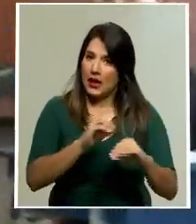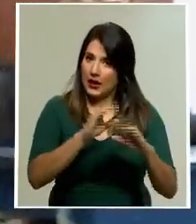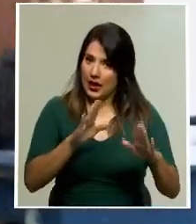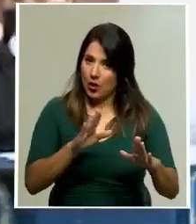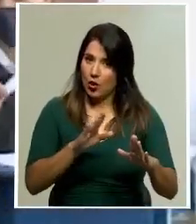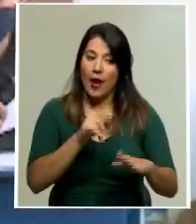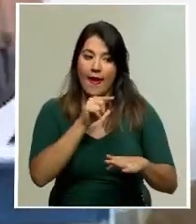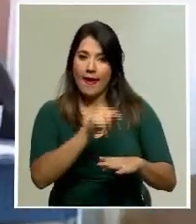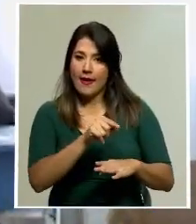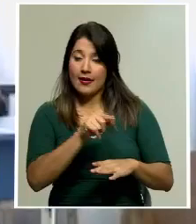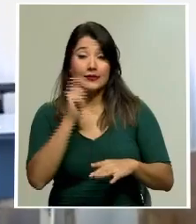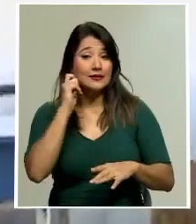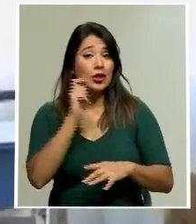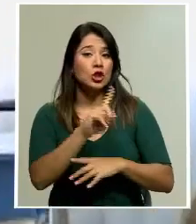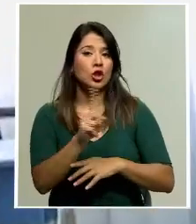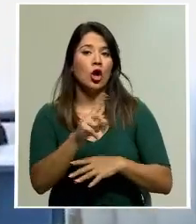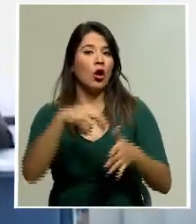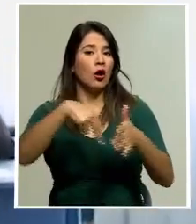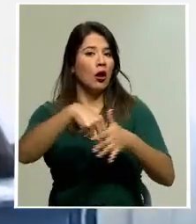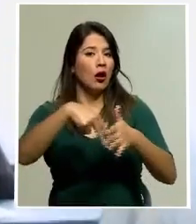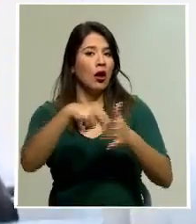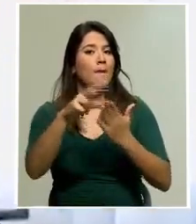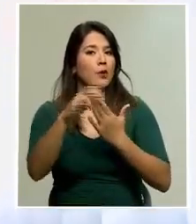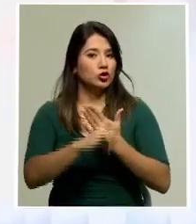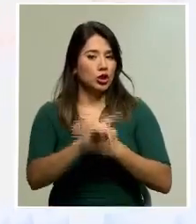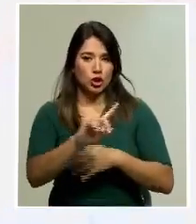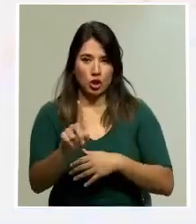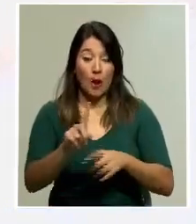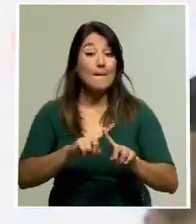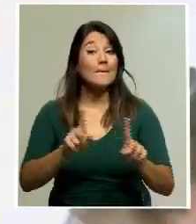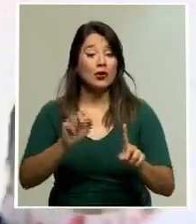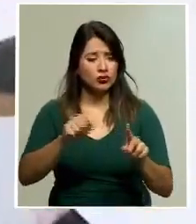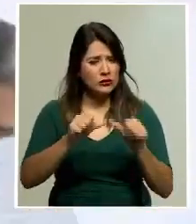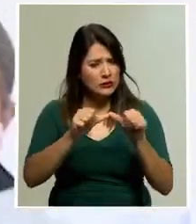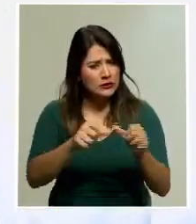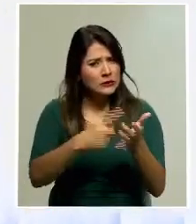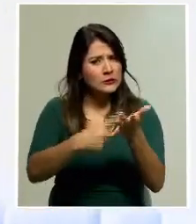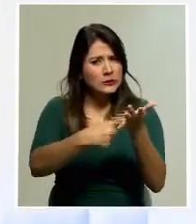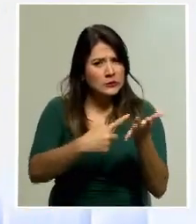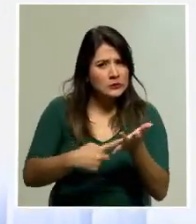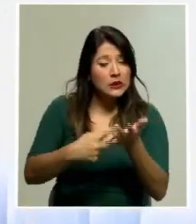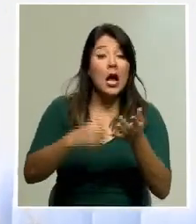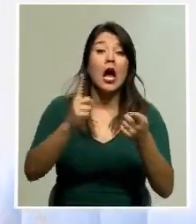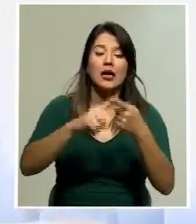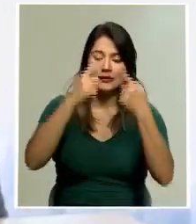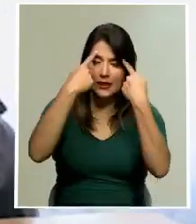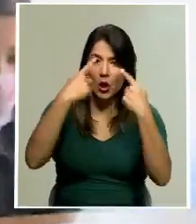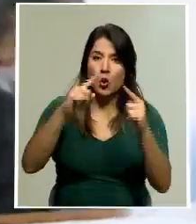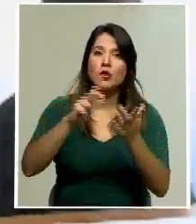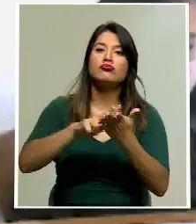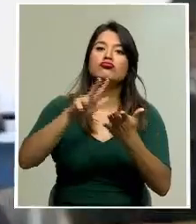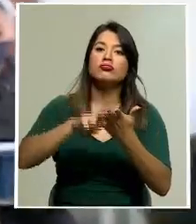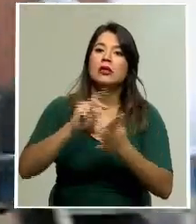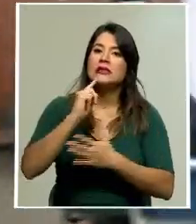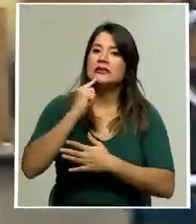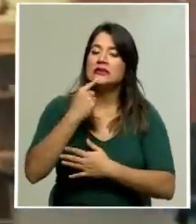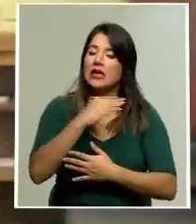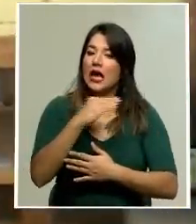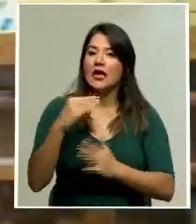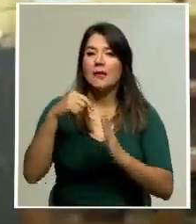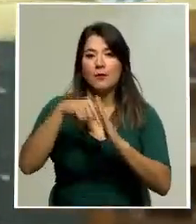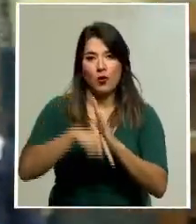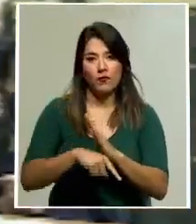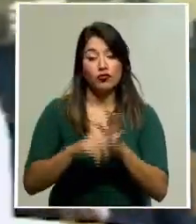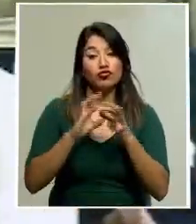los proyectos por gusto, pero que sí llegará hasta el final de una discusión seria y profunda de cada una de